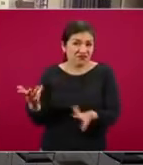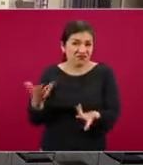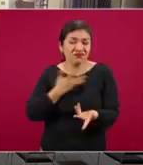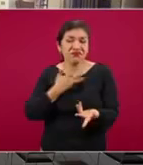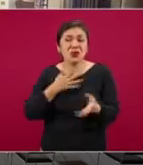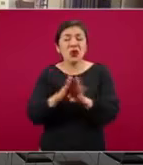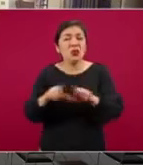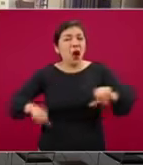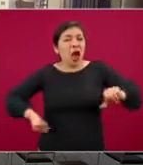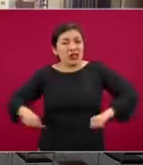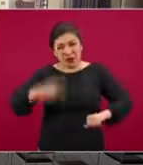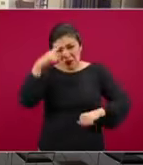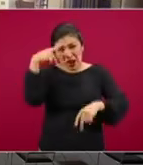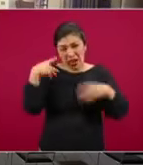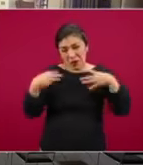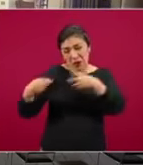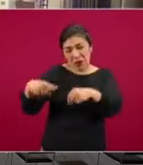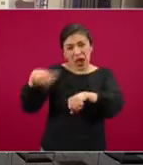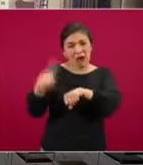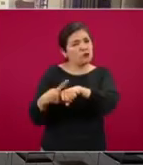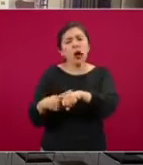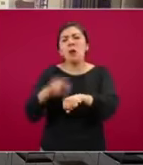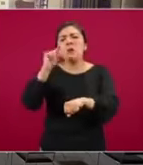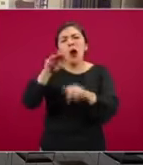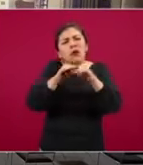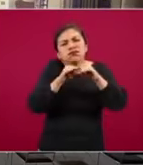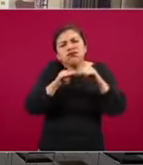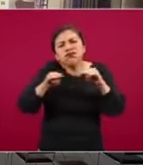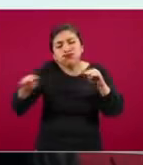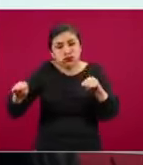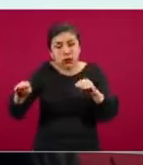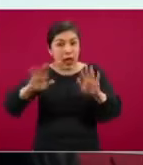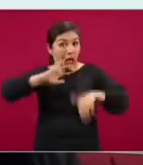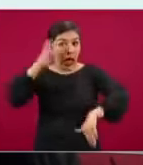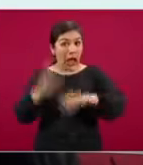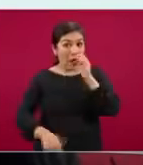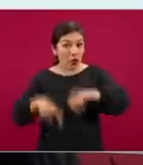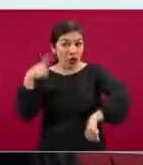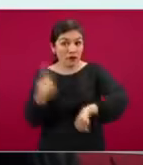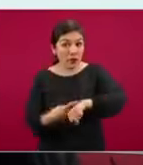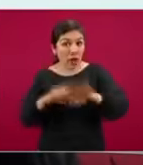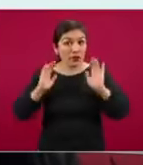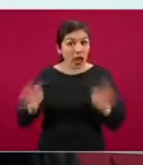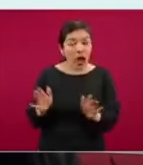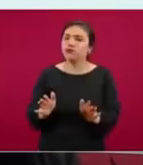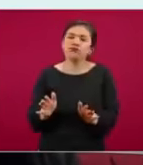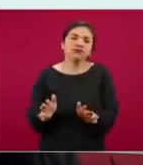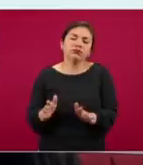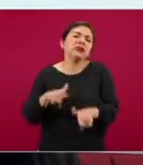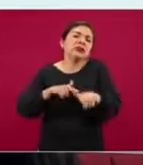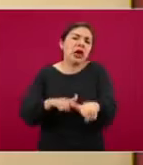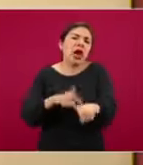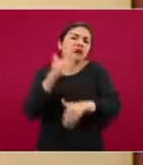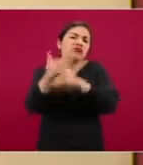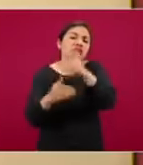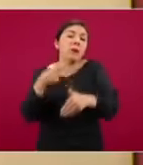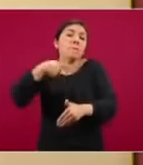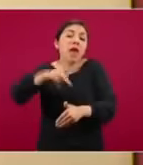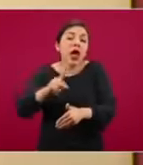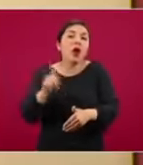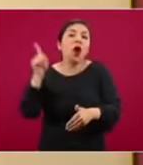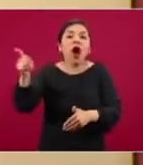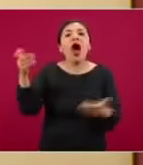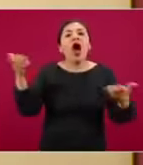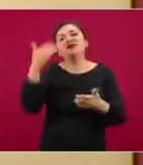una actividad epidémica muy basal. La epidemia no ha terminado, la epidemia continúa, pero las medidas que se han estado